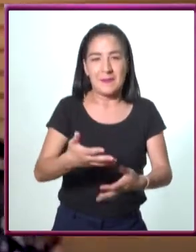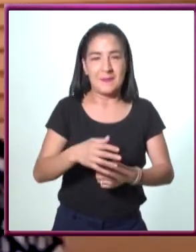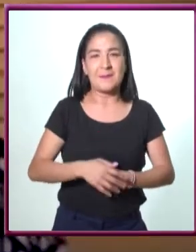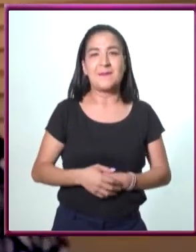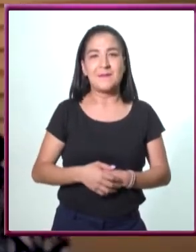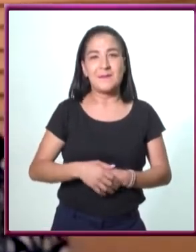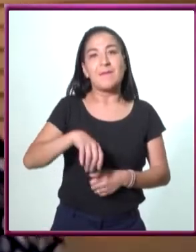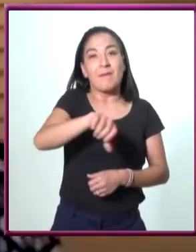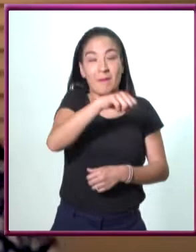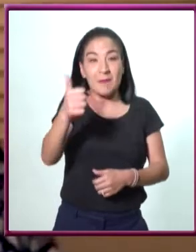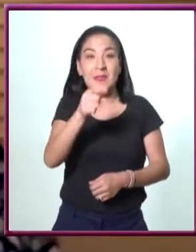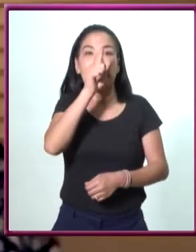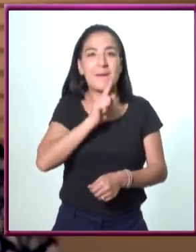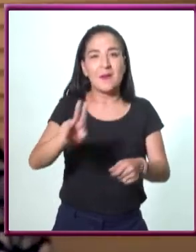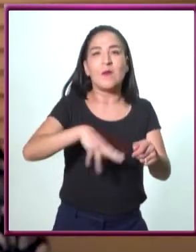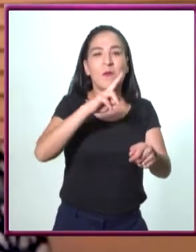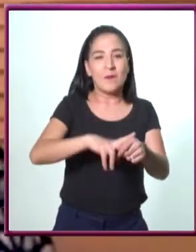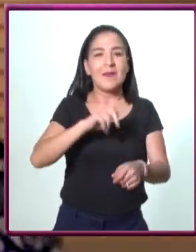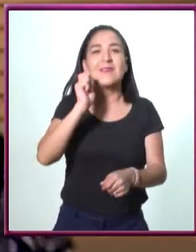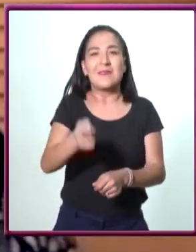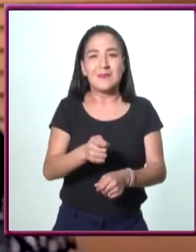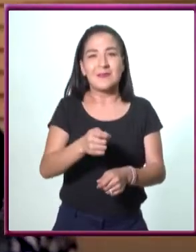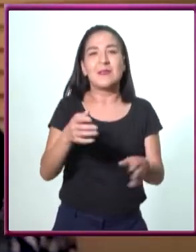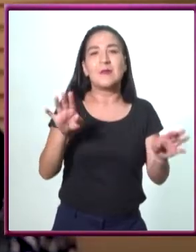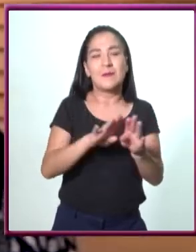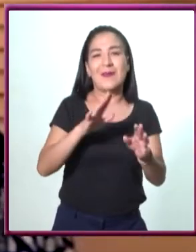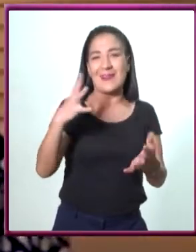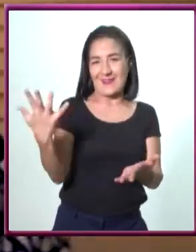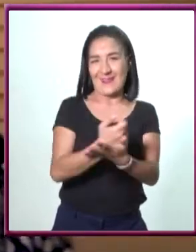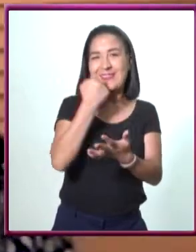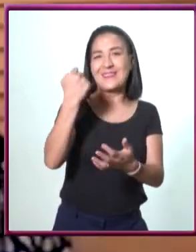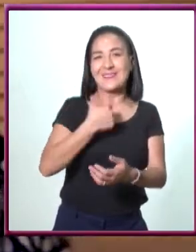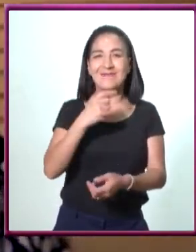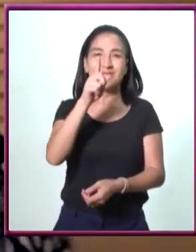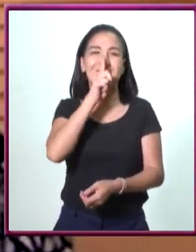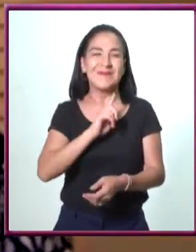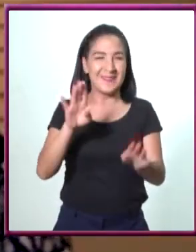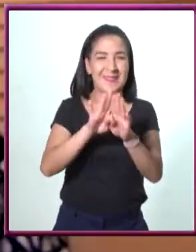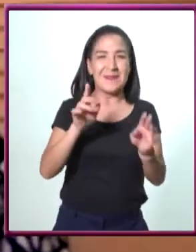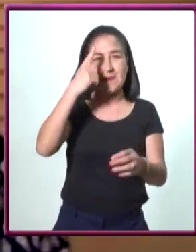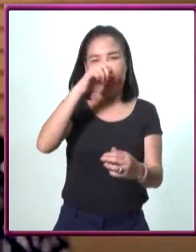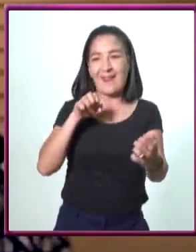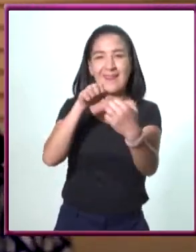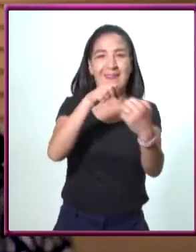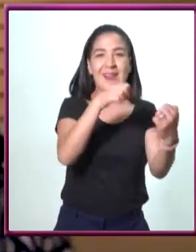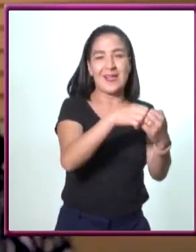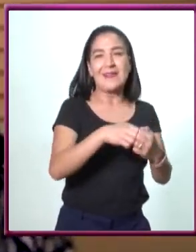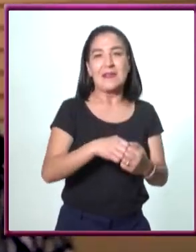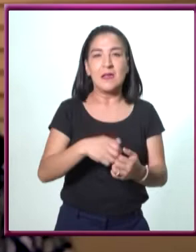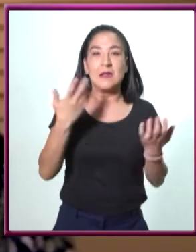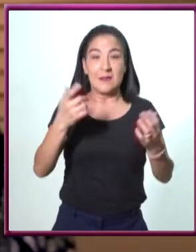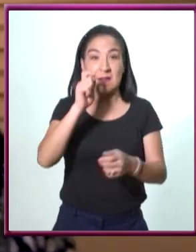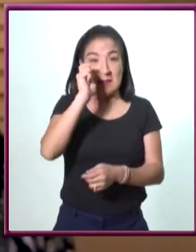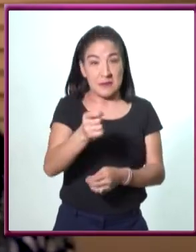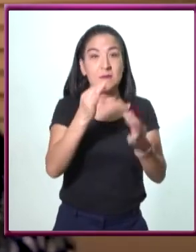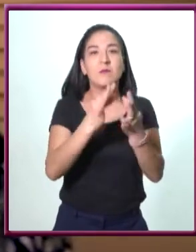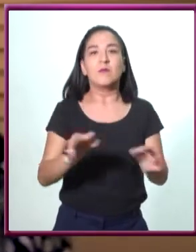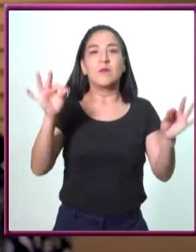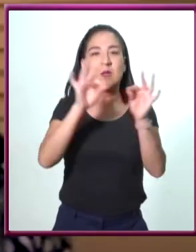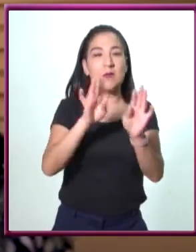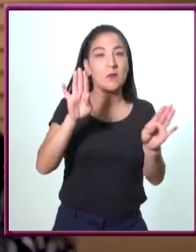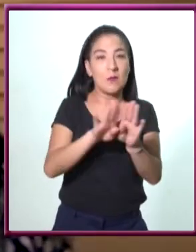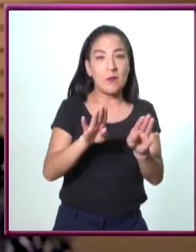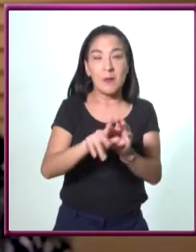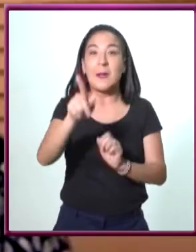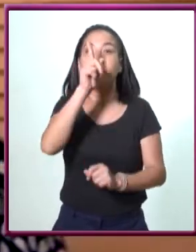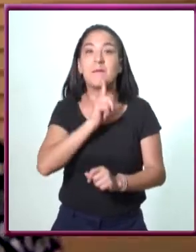mentira patológica. La mentira normal es la que tiene una ganancia. Sin embargo, es importante que quede claro que decir muchas